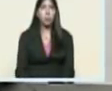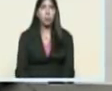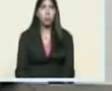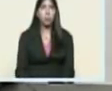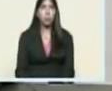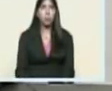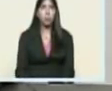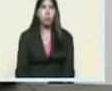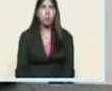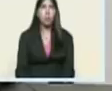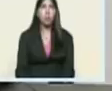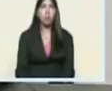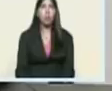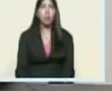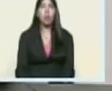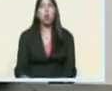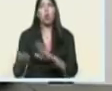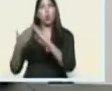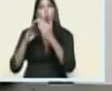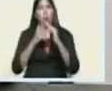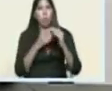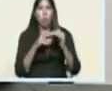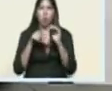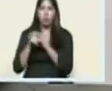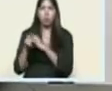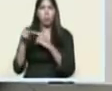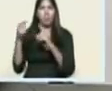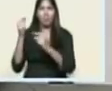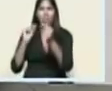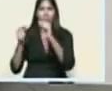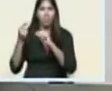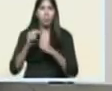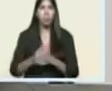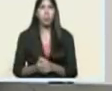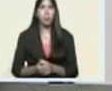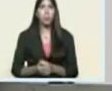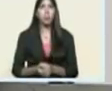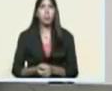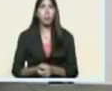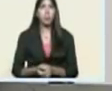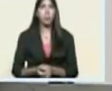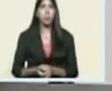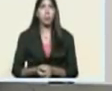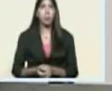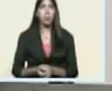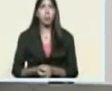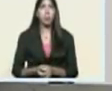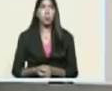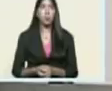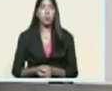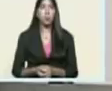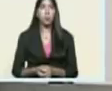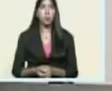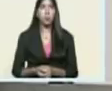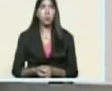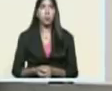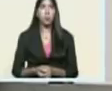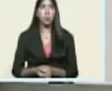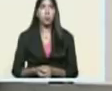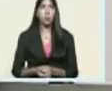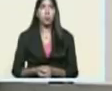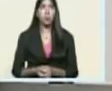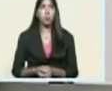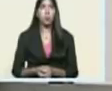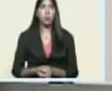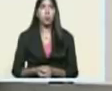la construcción de las comunas, las ciudades comunales, yo creo que es una gran oportunidad, Jorge, querido camarada, hermano, al alto mando